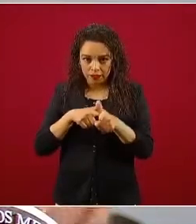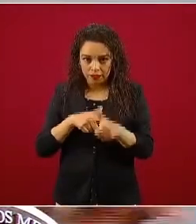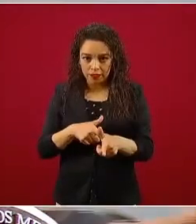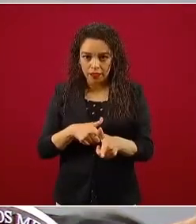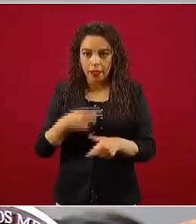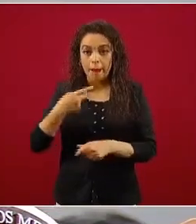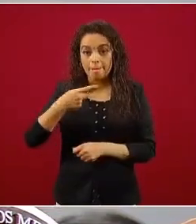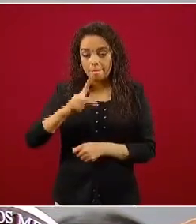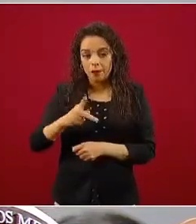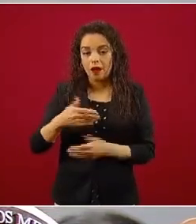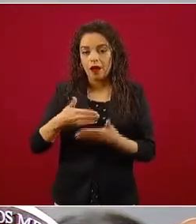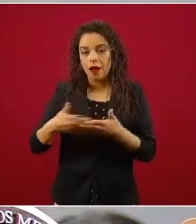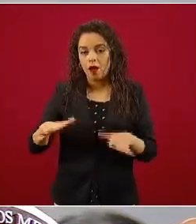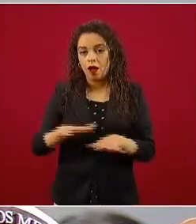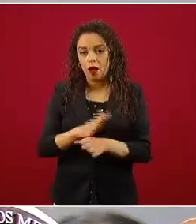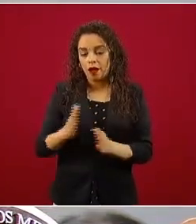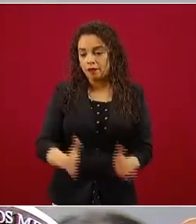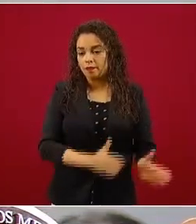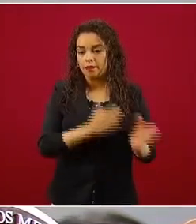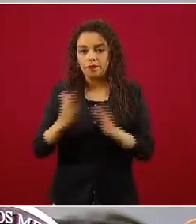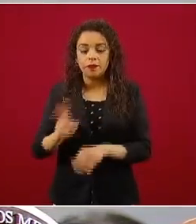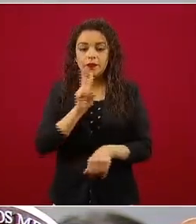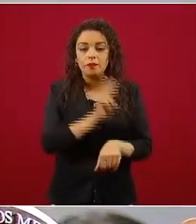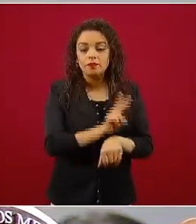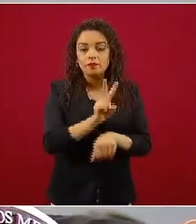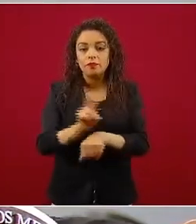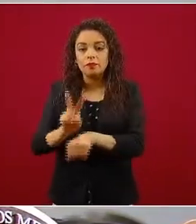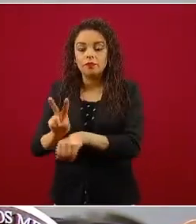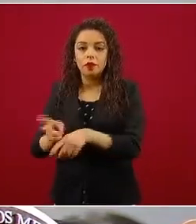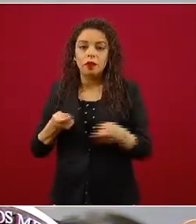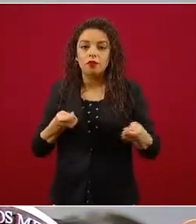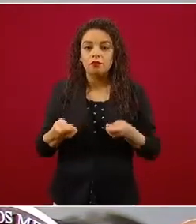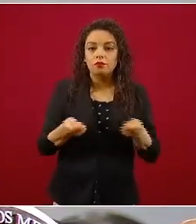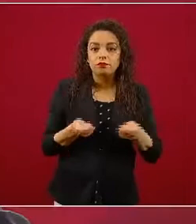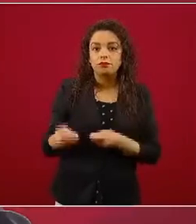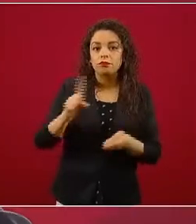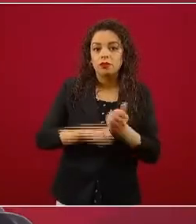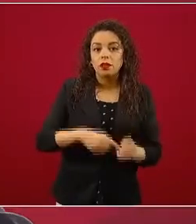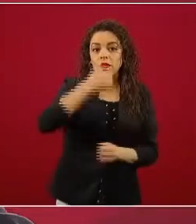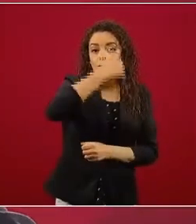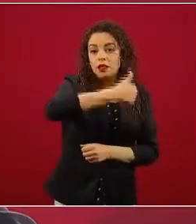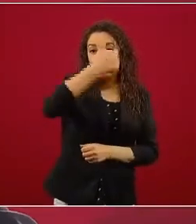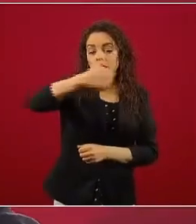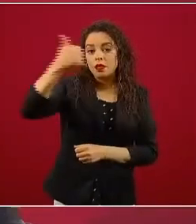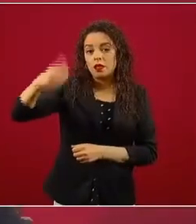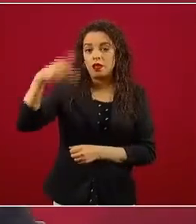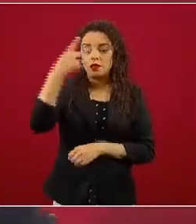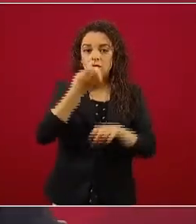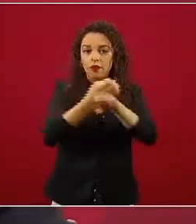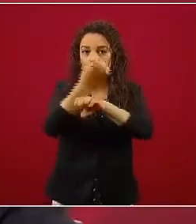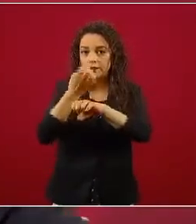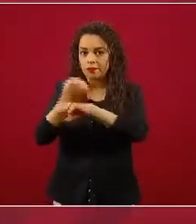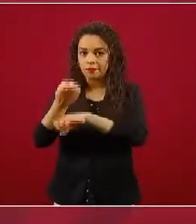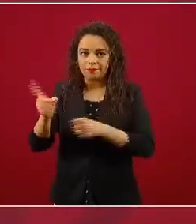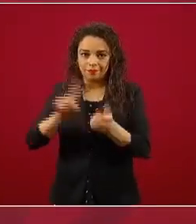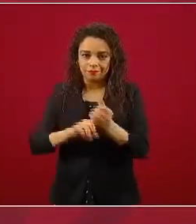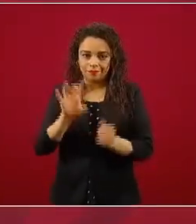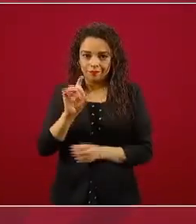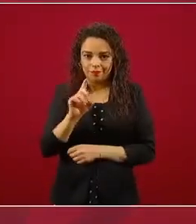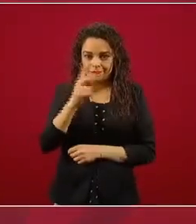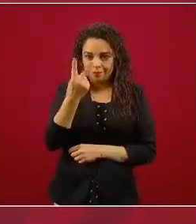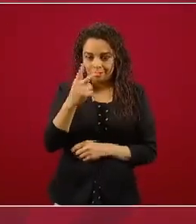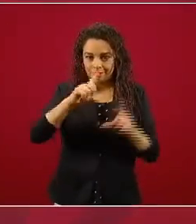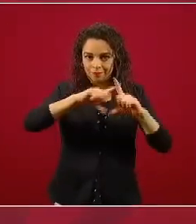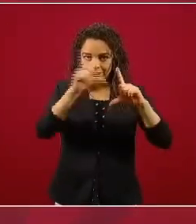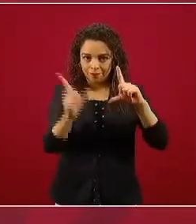la vigilancia y control por parte de las 32 entidades federativas, porque ahora el mapa va a ir